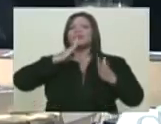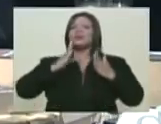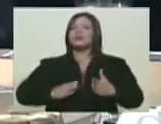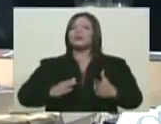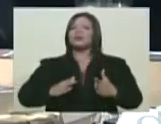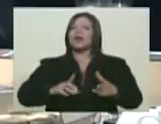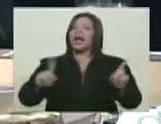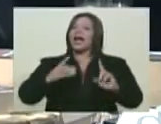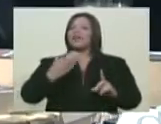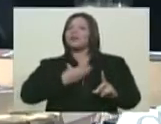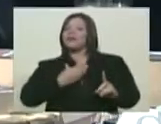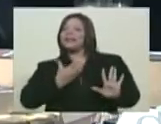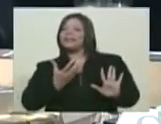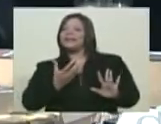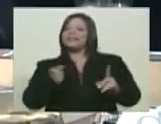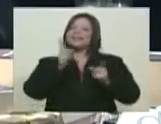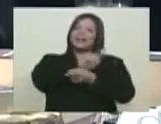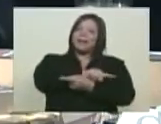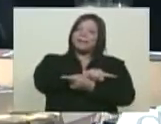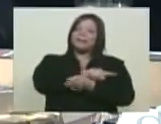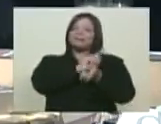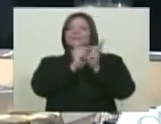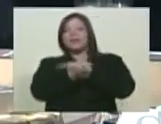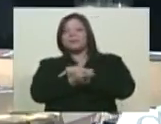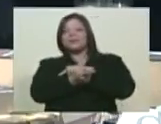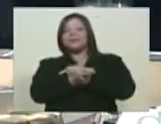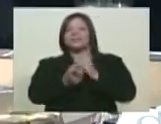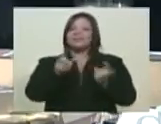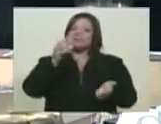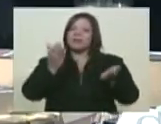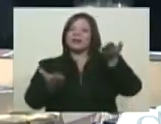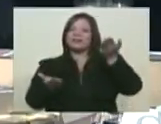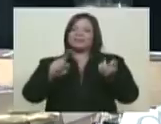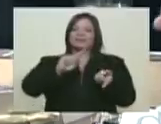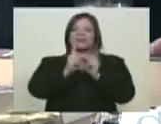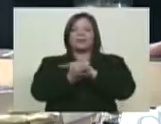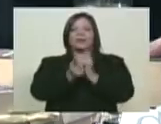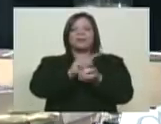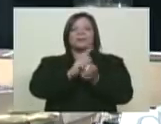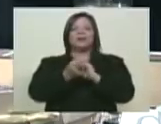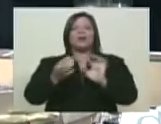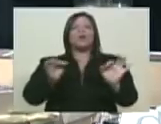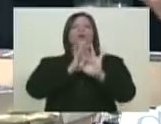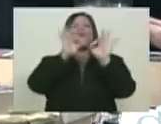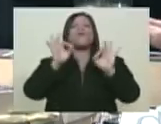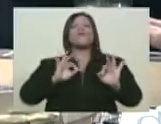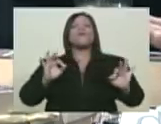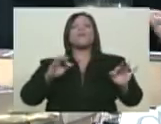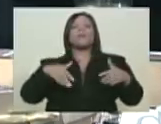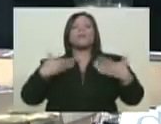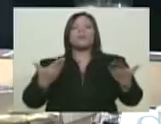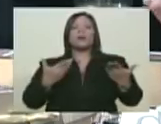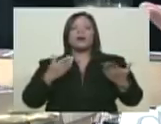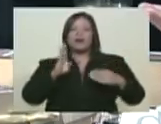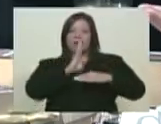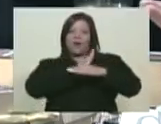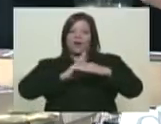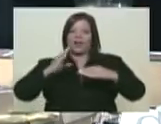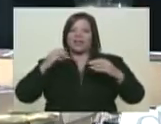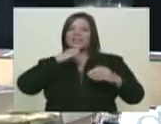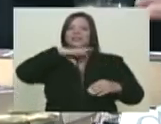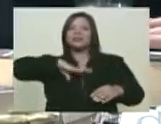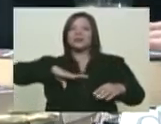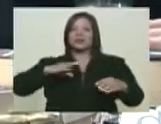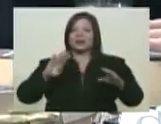soy novelista, cuando soy novelista, soy novelista. O sea, voy alternando. Pero el estilo de la biografía o de los escritos